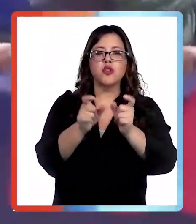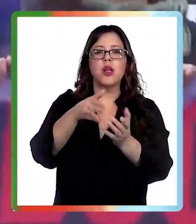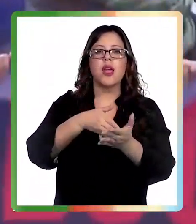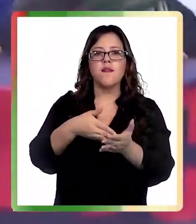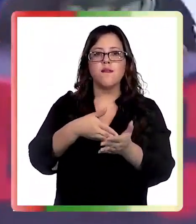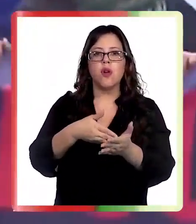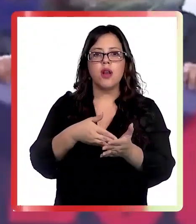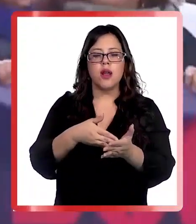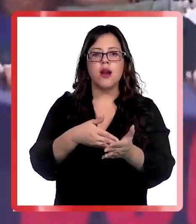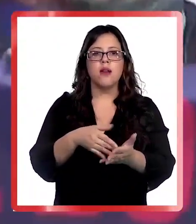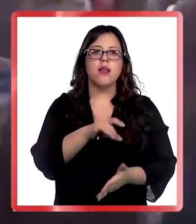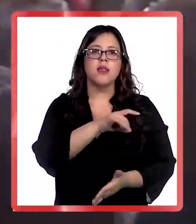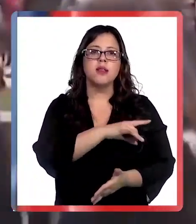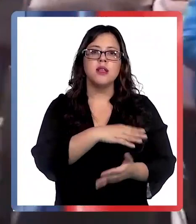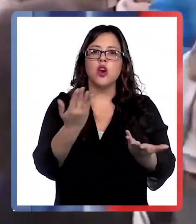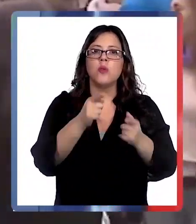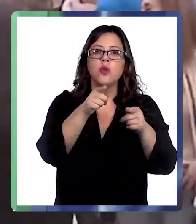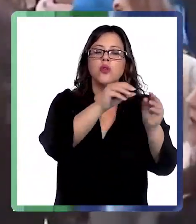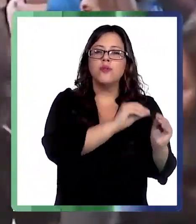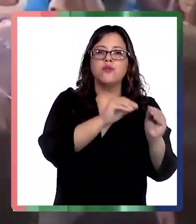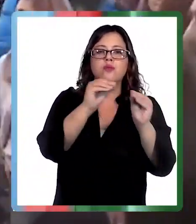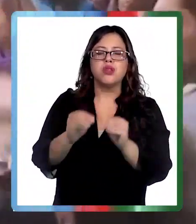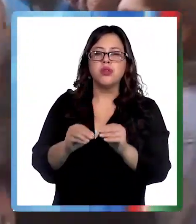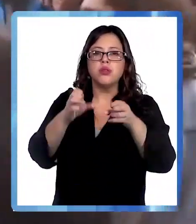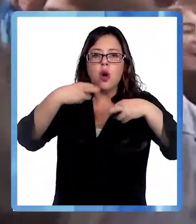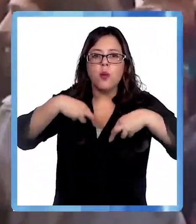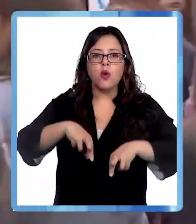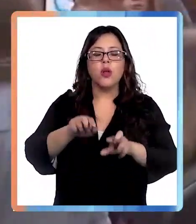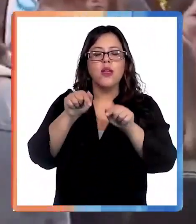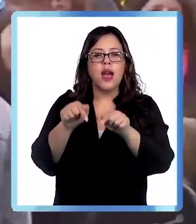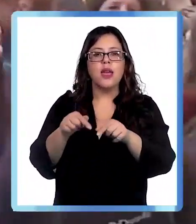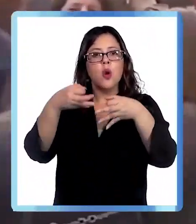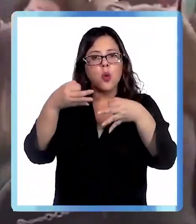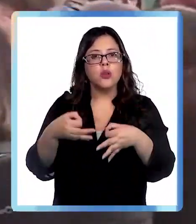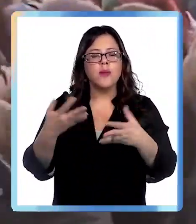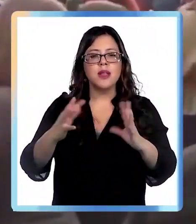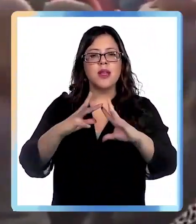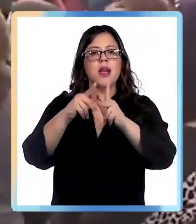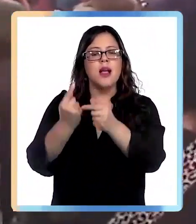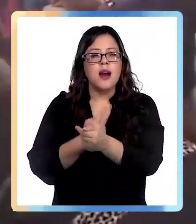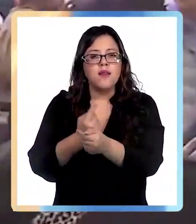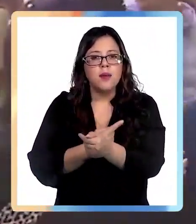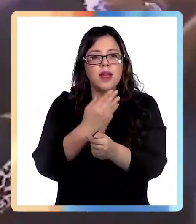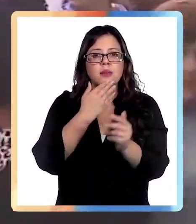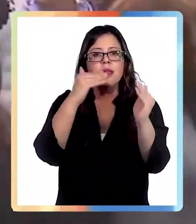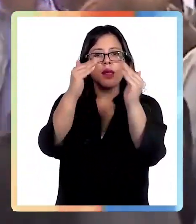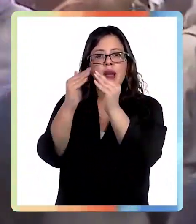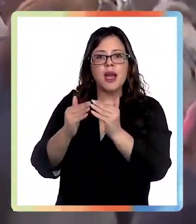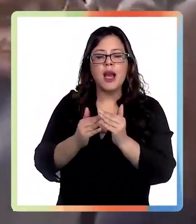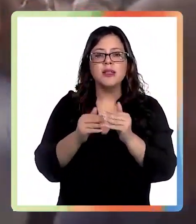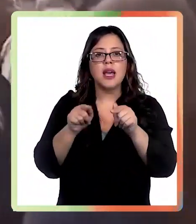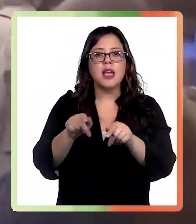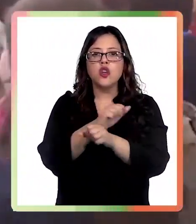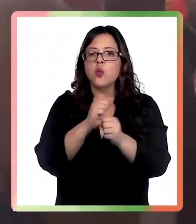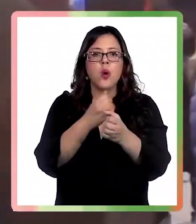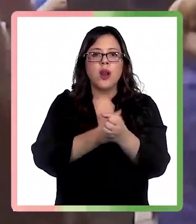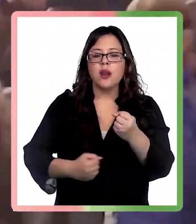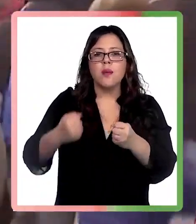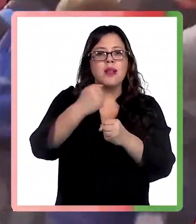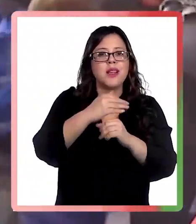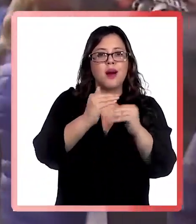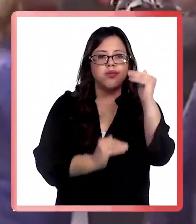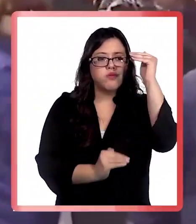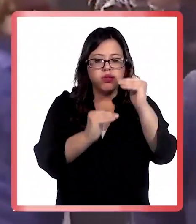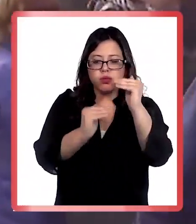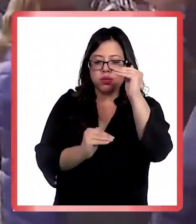más vulnerada de Chile. Entonces, ¿cómo tú potencias las oportunidades ahí donde las familias, donde los hogares no pueden suplir